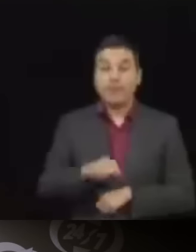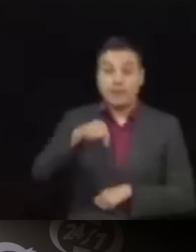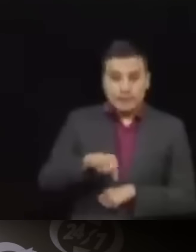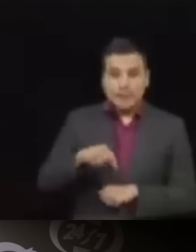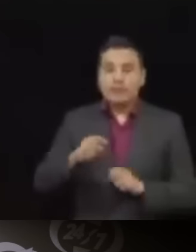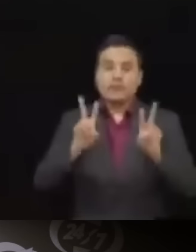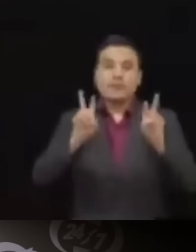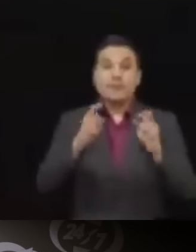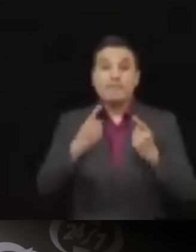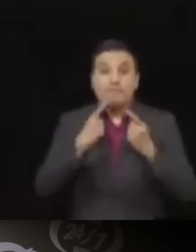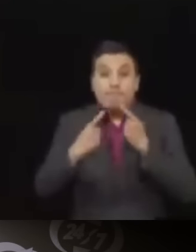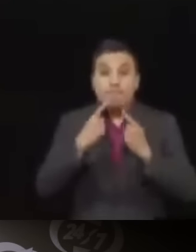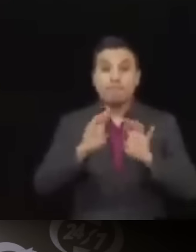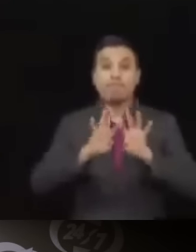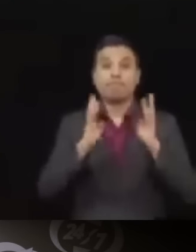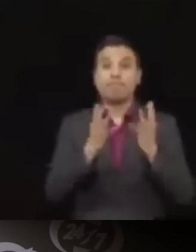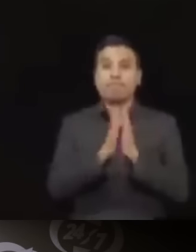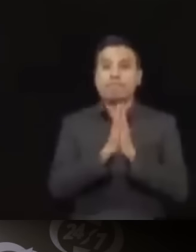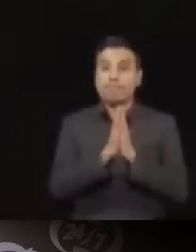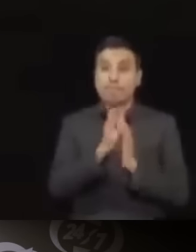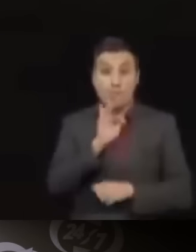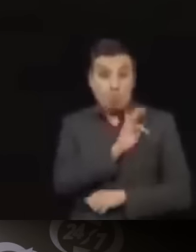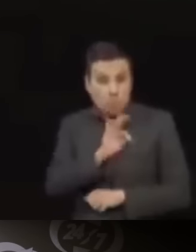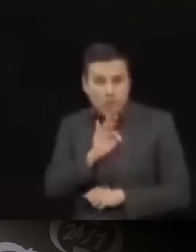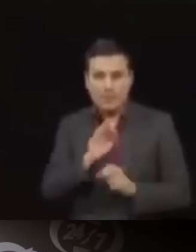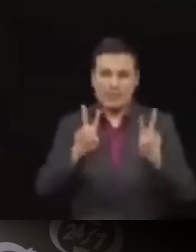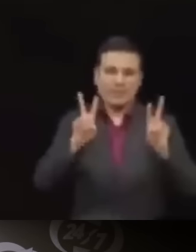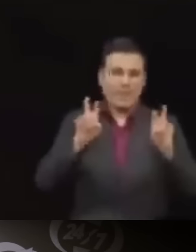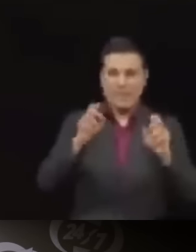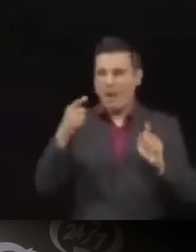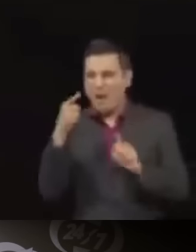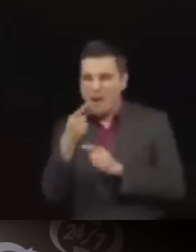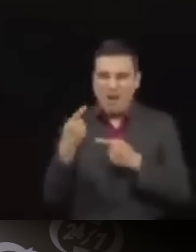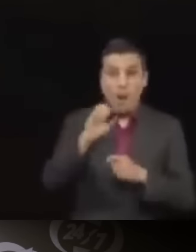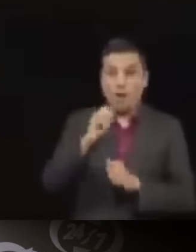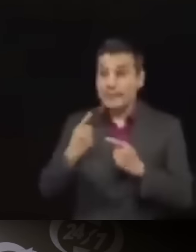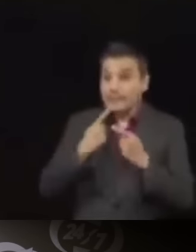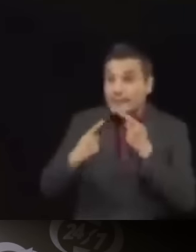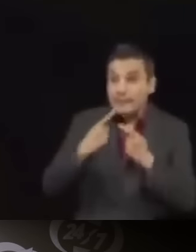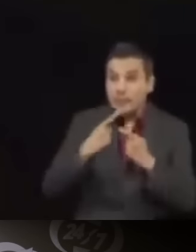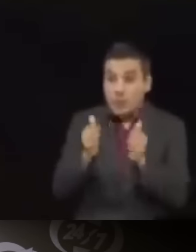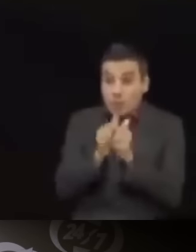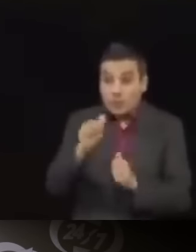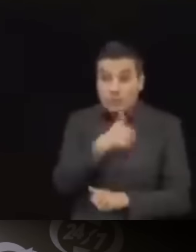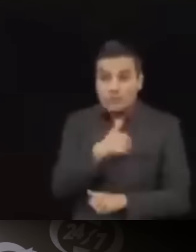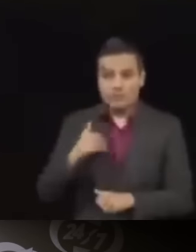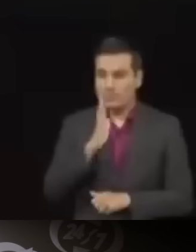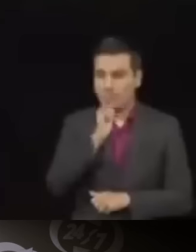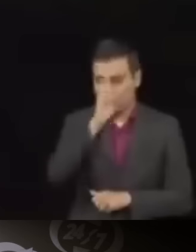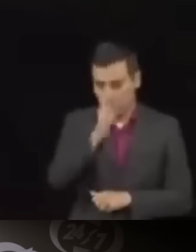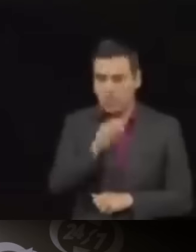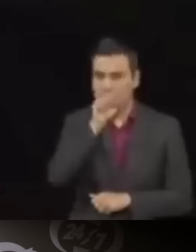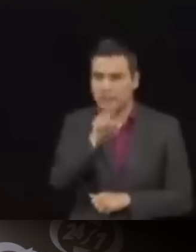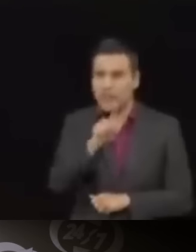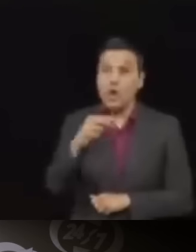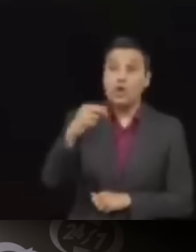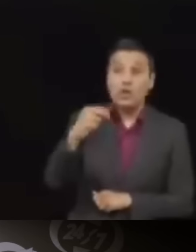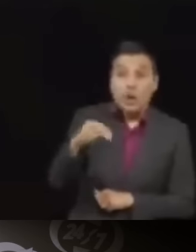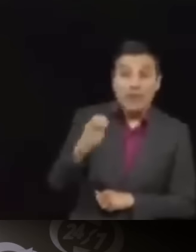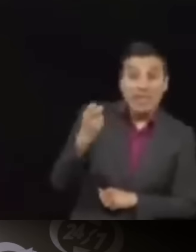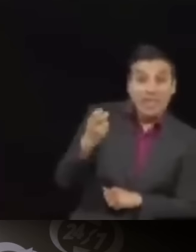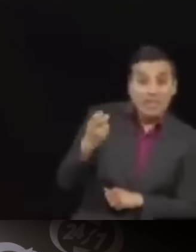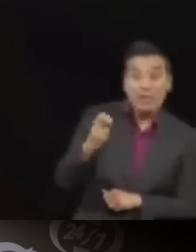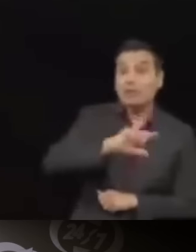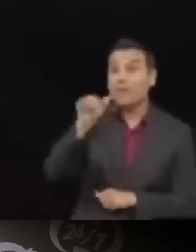de las deliberaciones, los integrantes del Consejo se abstendrán de entablar polémicas o debates en forma de diálogo con otro miembro del Consejo, así como de realizar alusiones personales